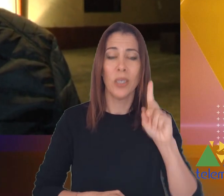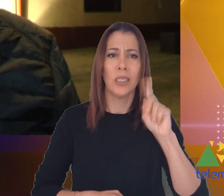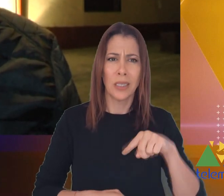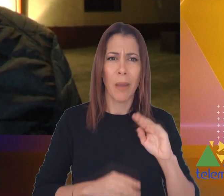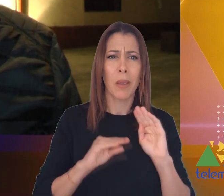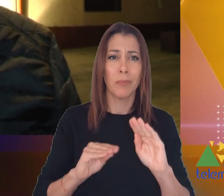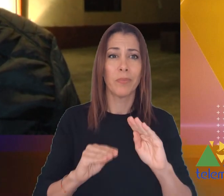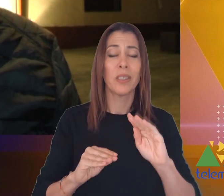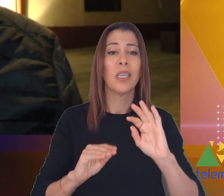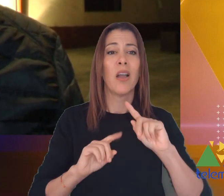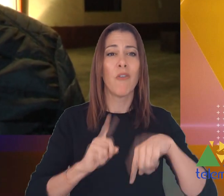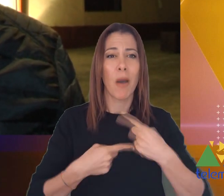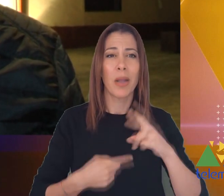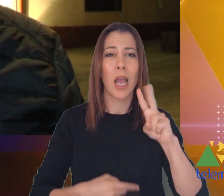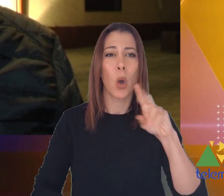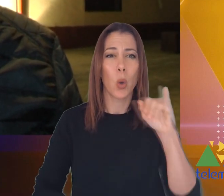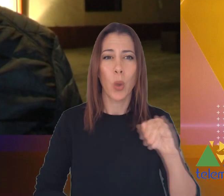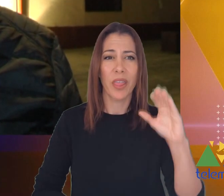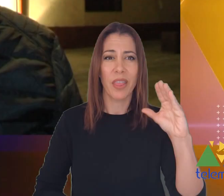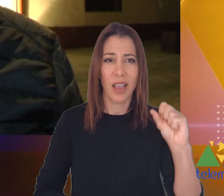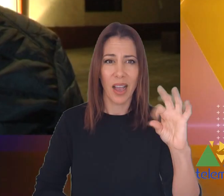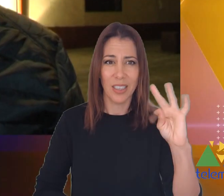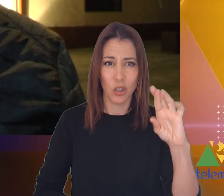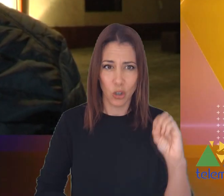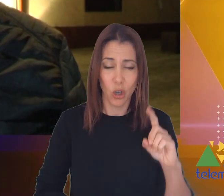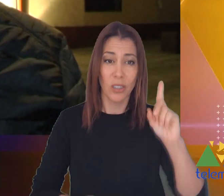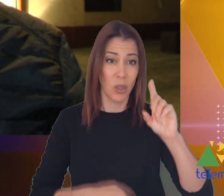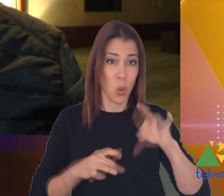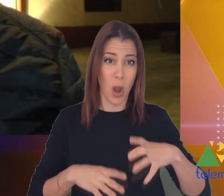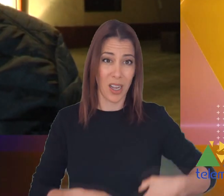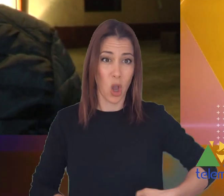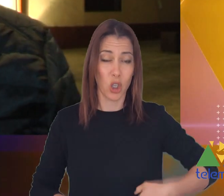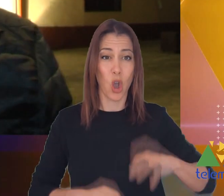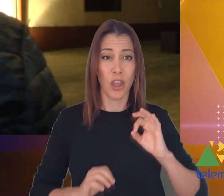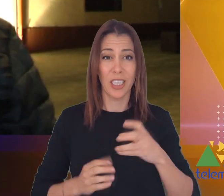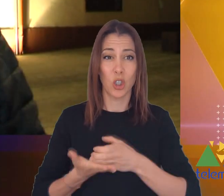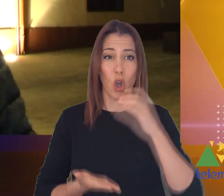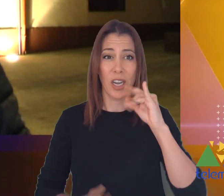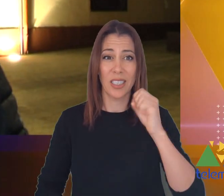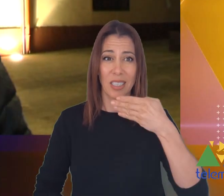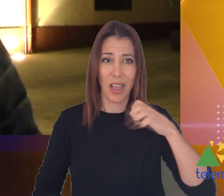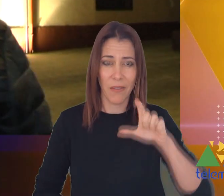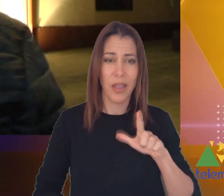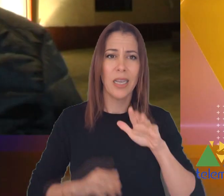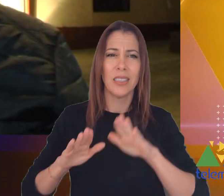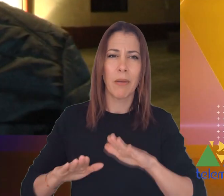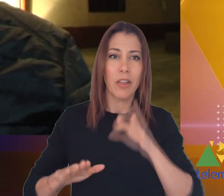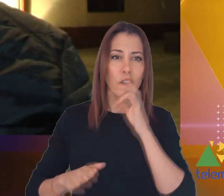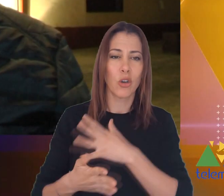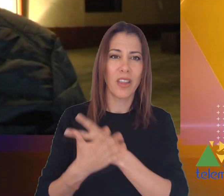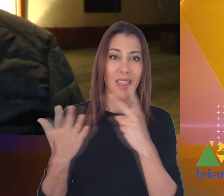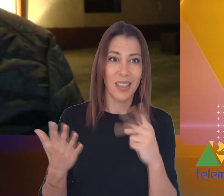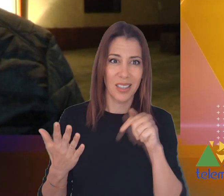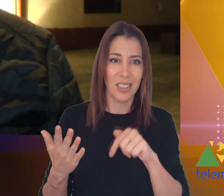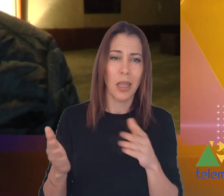perteneció a la familia Ruiz de Castro, igual que la casa de los condes de Torre Isabel, y que la establecieron en el siglo XVII, pues en